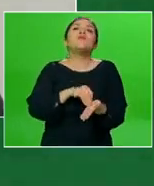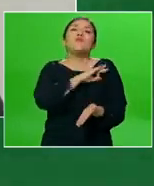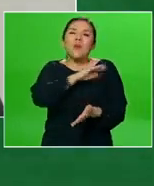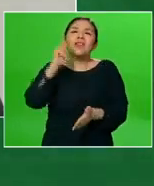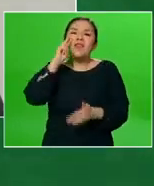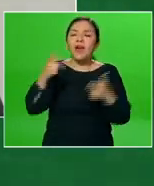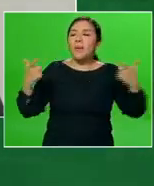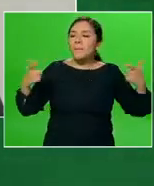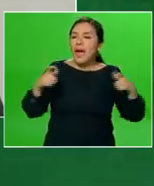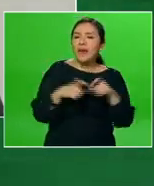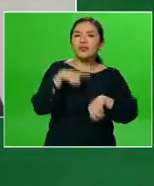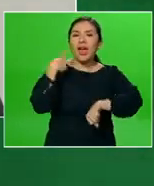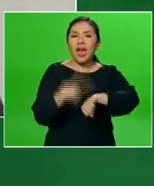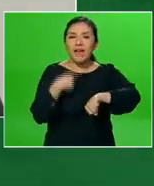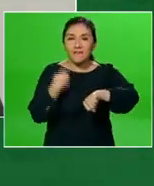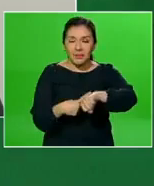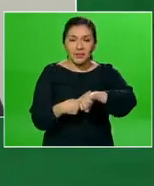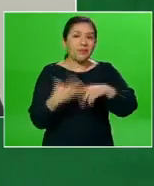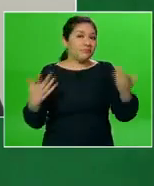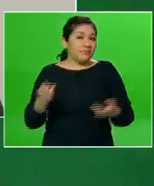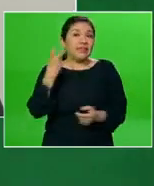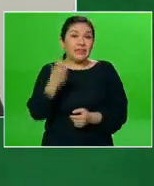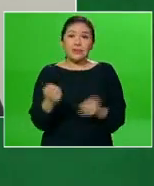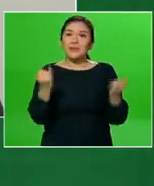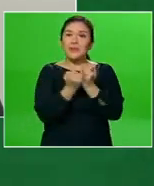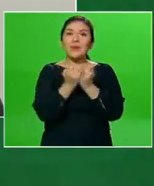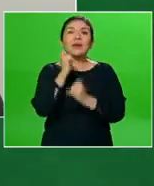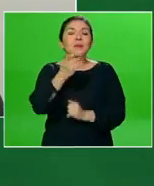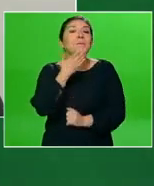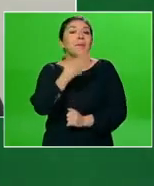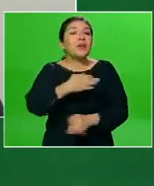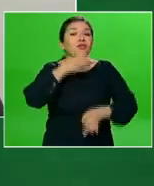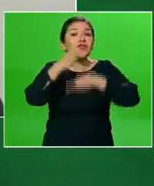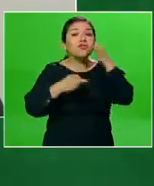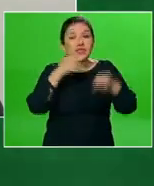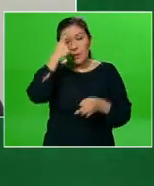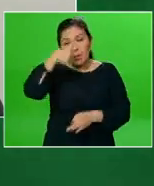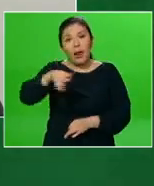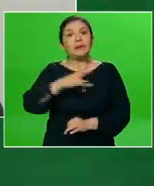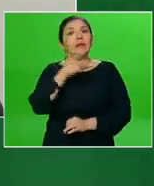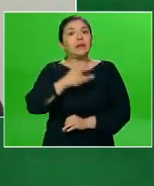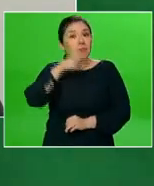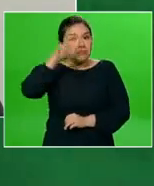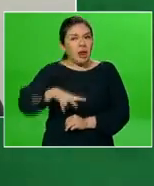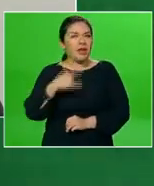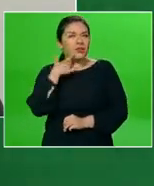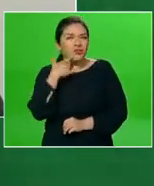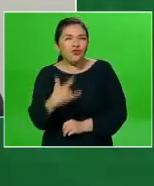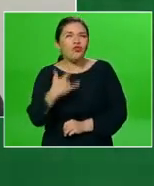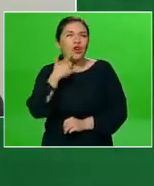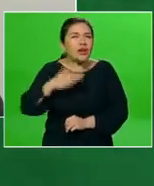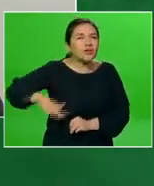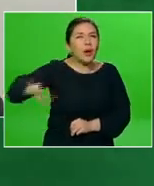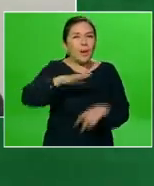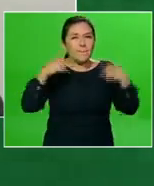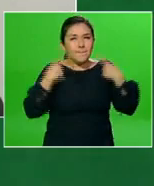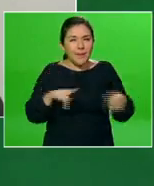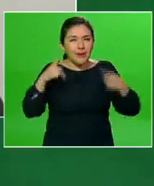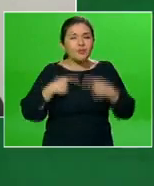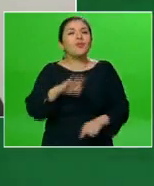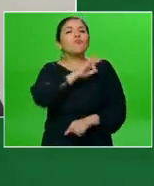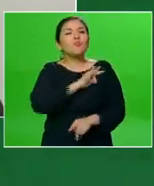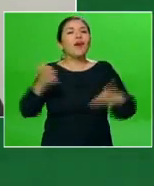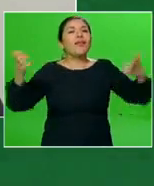entonces esto debe obviamente sí ser una buena noticia para reconocer que el esfuerzo conjunto de la población puede lograr